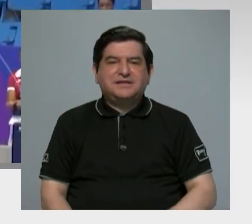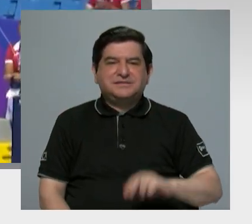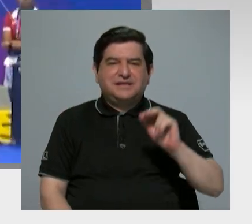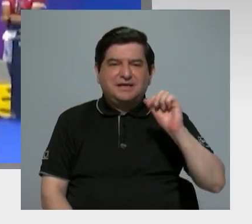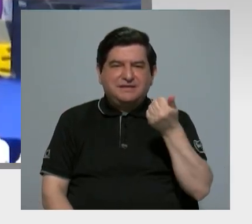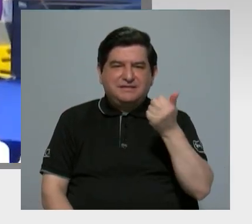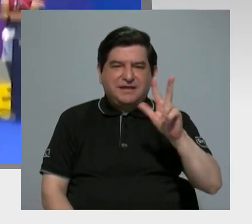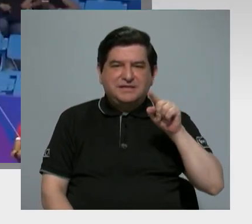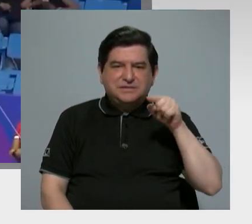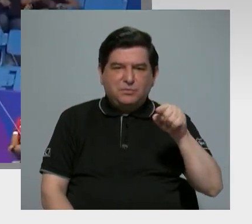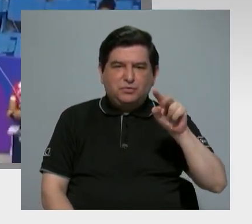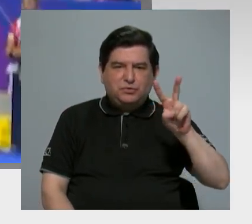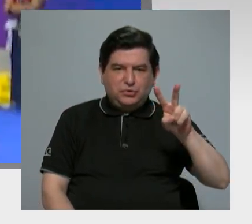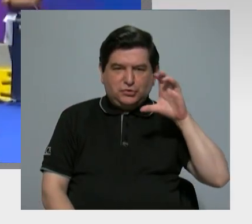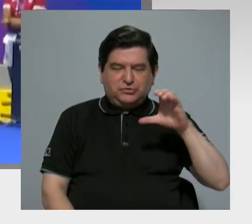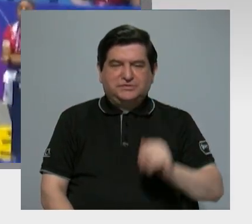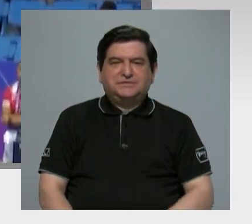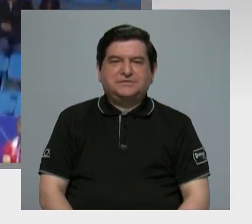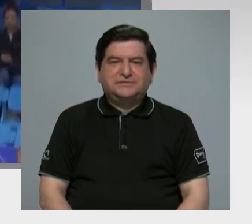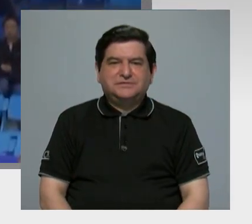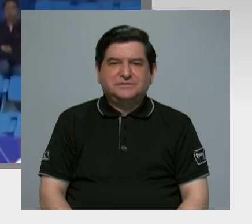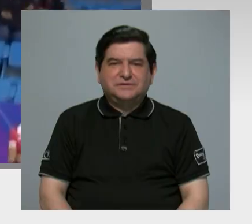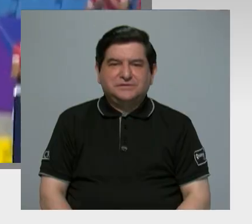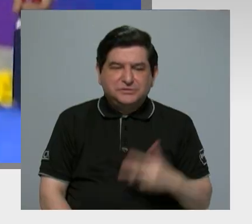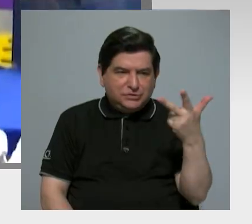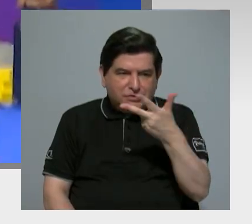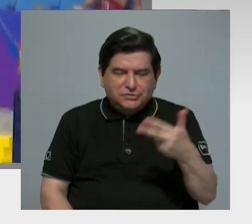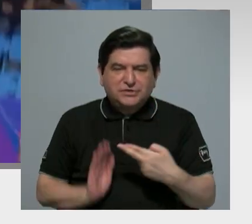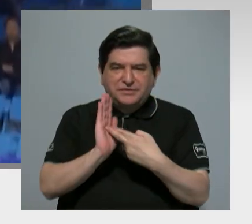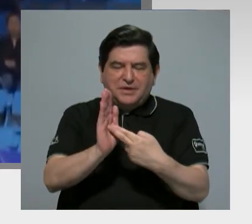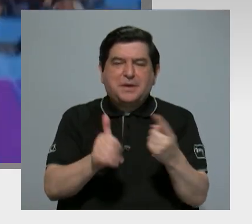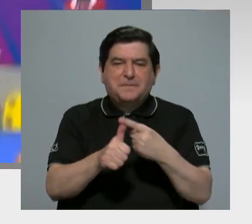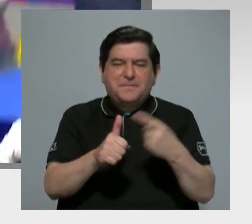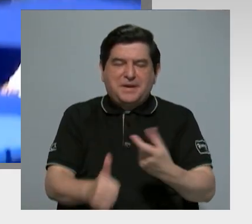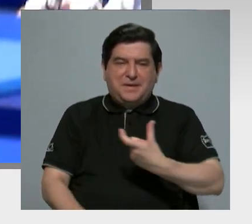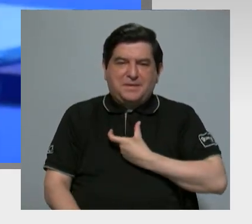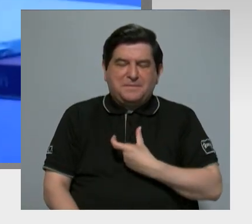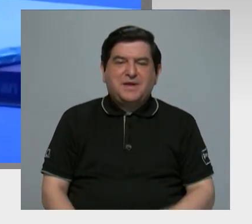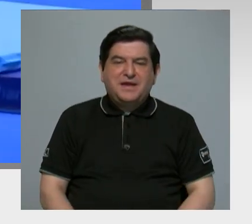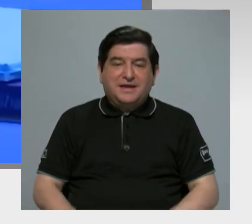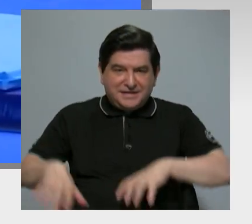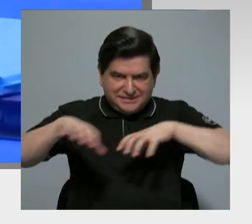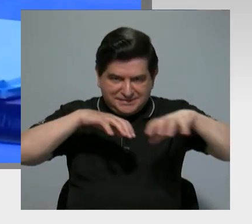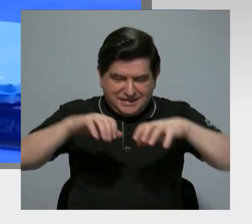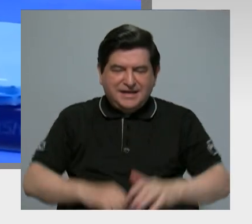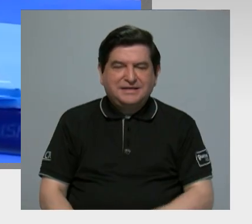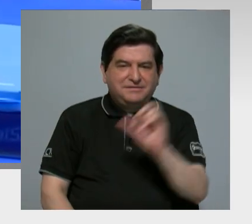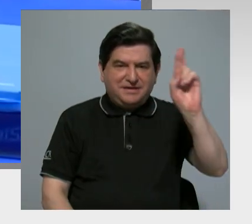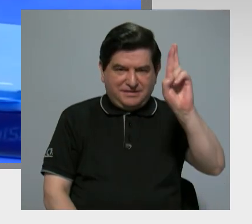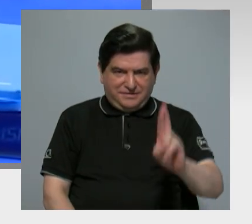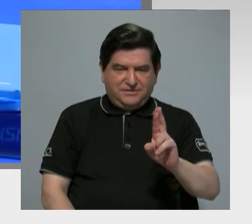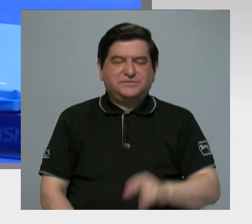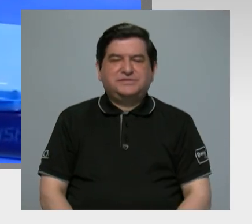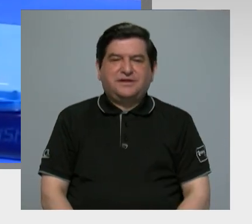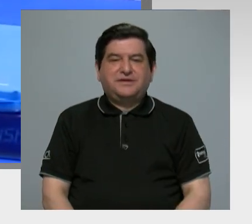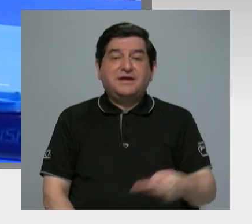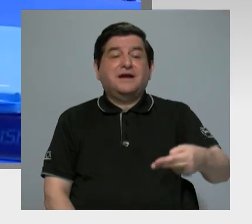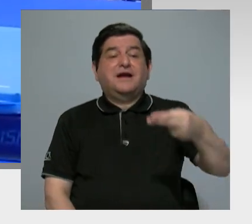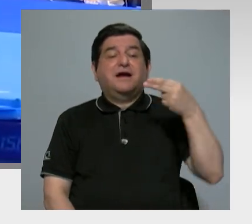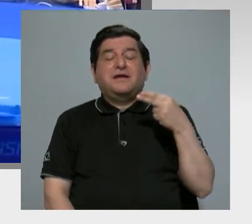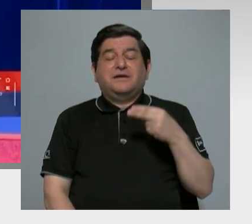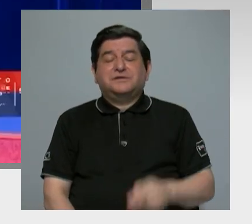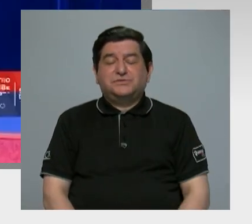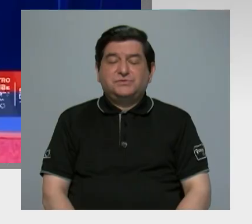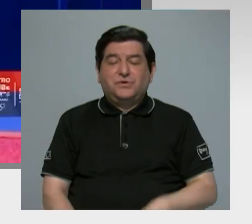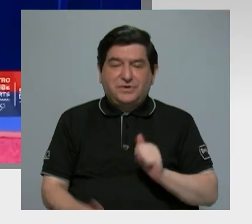de 13.200. Ellos representan las primeras medallas de gimnasia artística para Costa Rica en